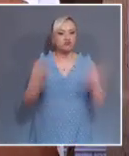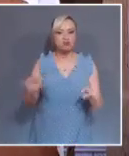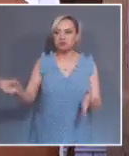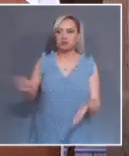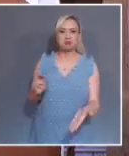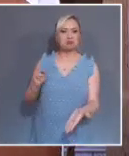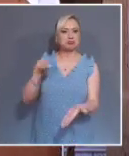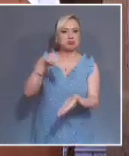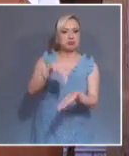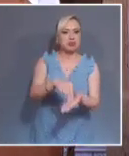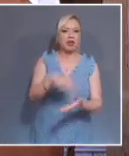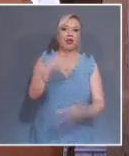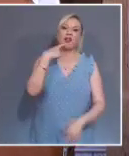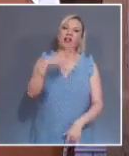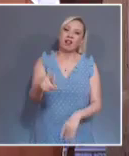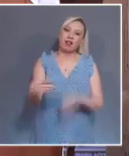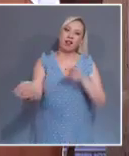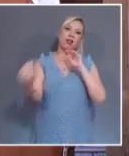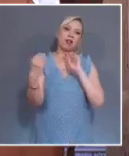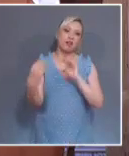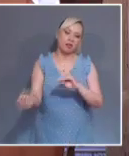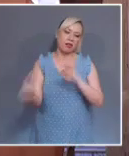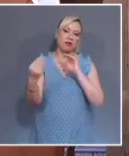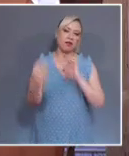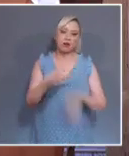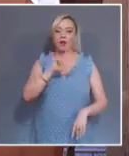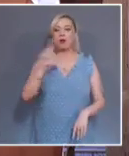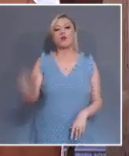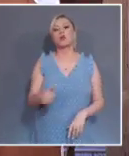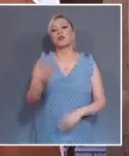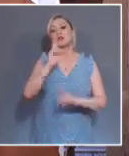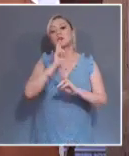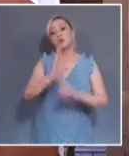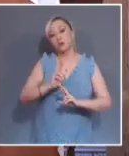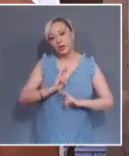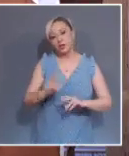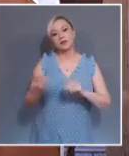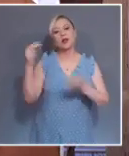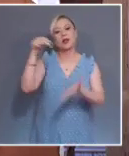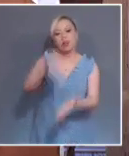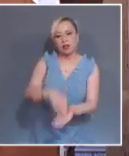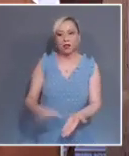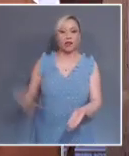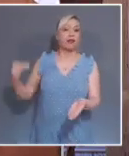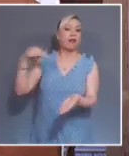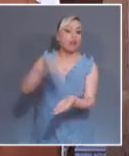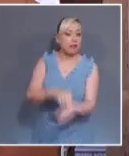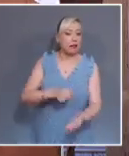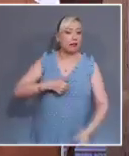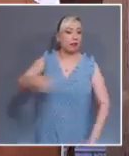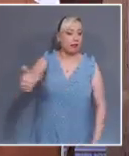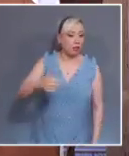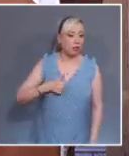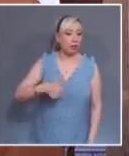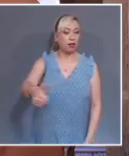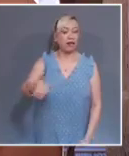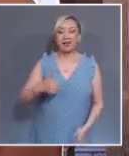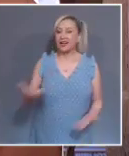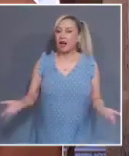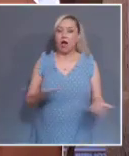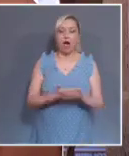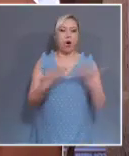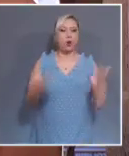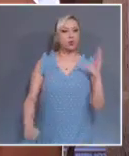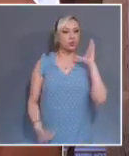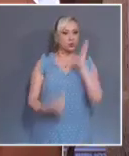por comparecencia contestar, y eso me parece que es un gran paso. Nos pone un reto importante a los jueces, pero allana muchísimo